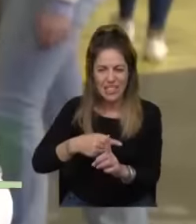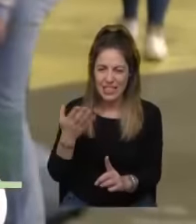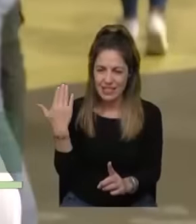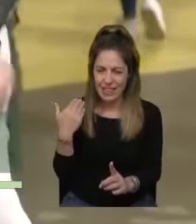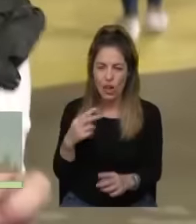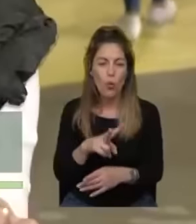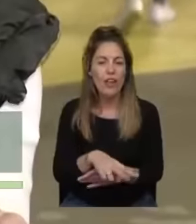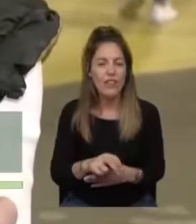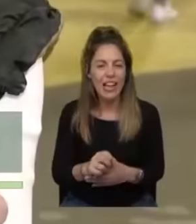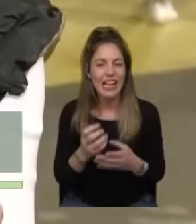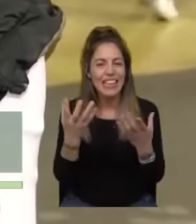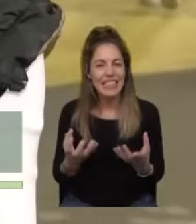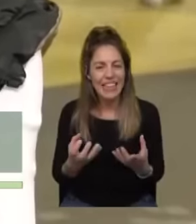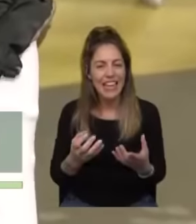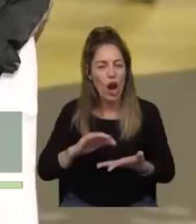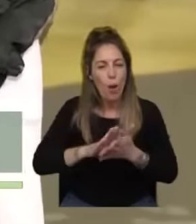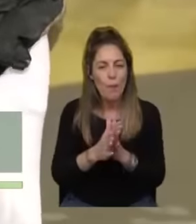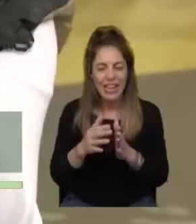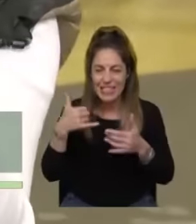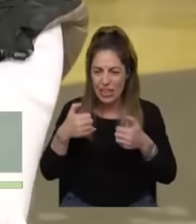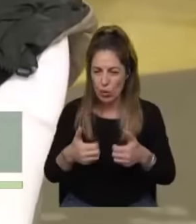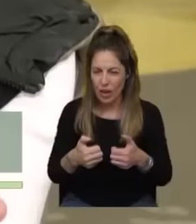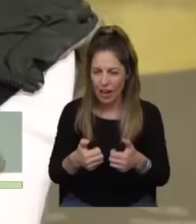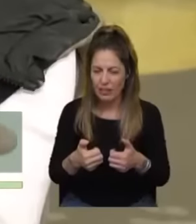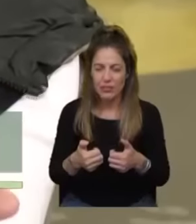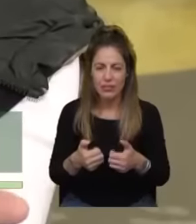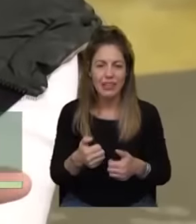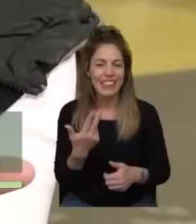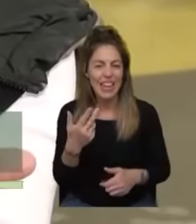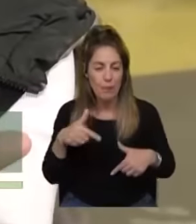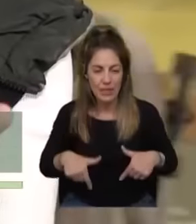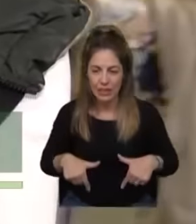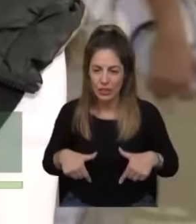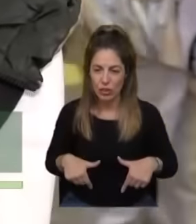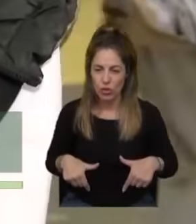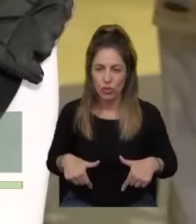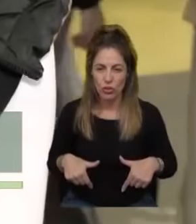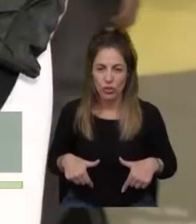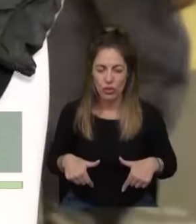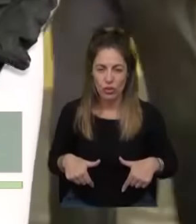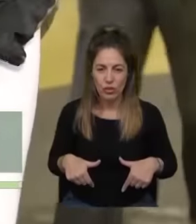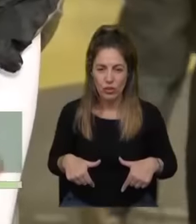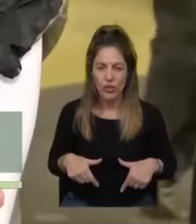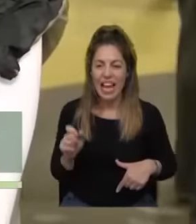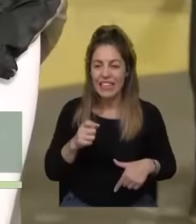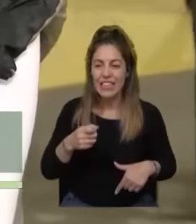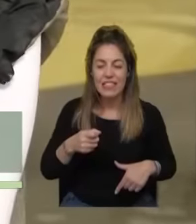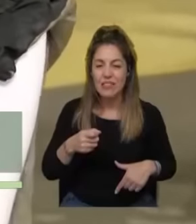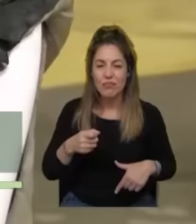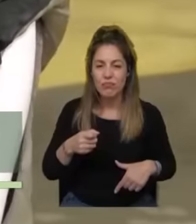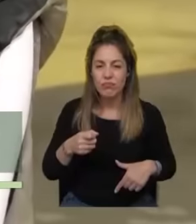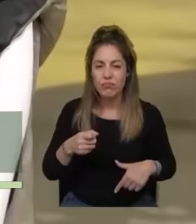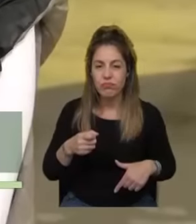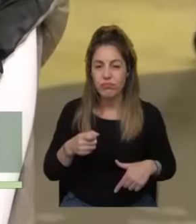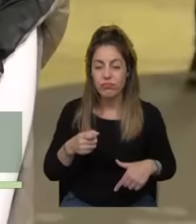una fiscal que quiere romper el celular, tres ministros a quienes se los llevó puesto